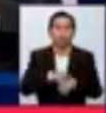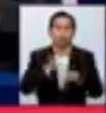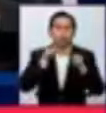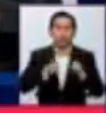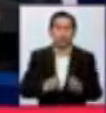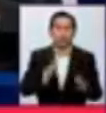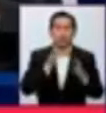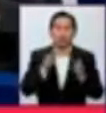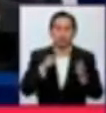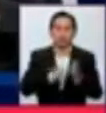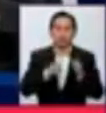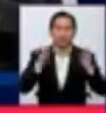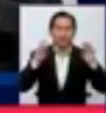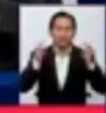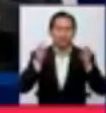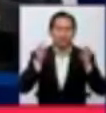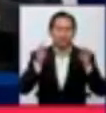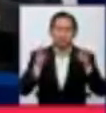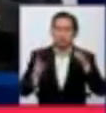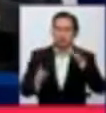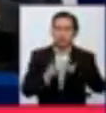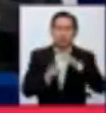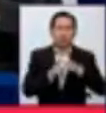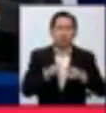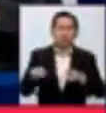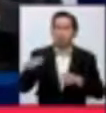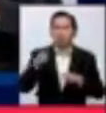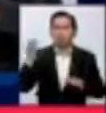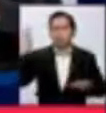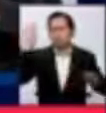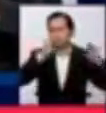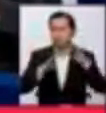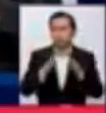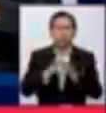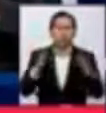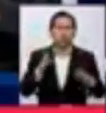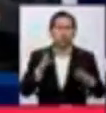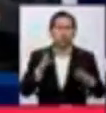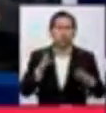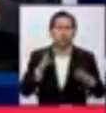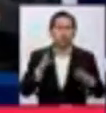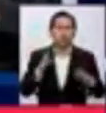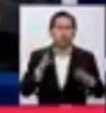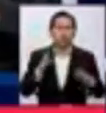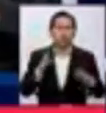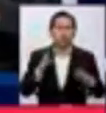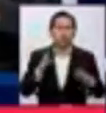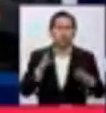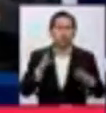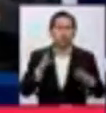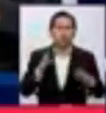hablar de este tema que está generando mucha preocupación a nivel nacional, está